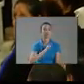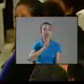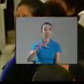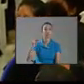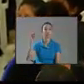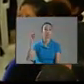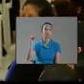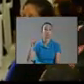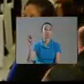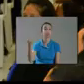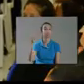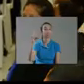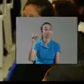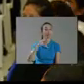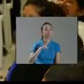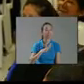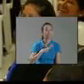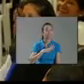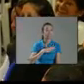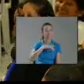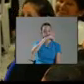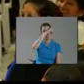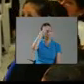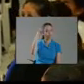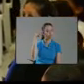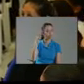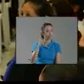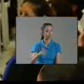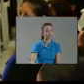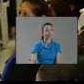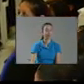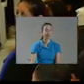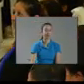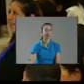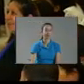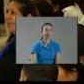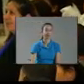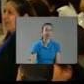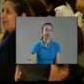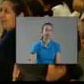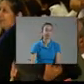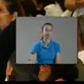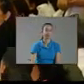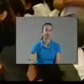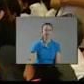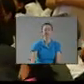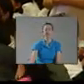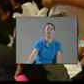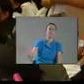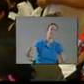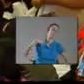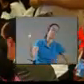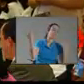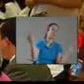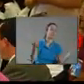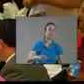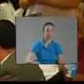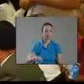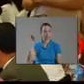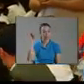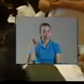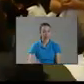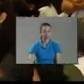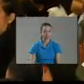Entonces le dije a mi hermana, ¿sabe qué? Lo que vamos a hacer es que vamos a comprar un gran terreno, vamos a habilitar, vamos a hacer cabaña, piscina y todo, vamos a tener un centro de evento para